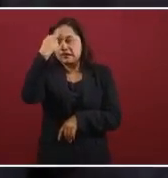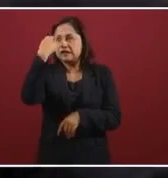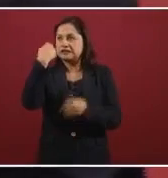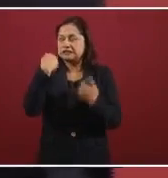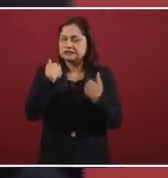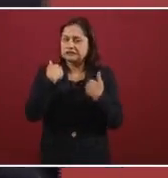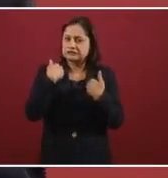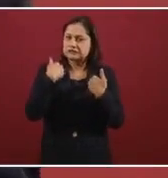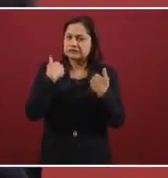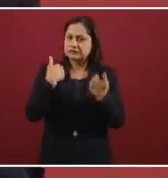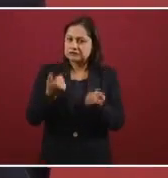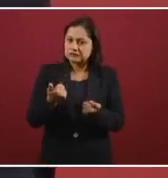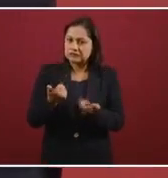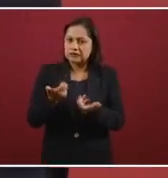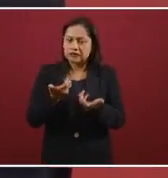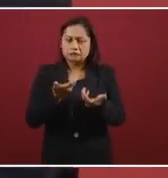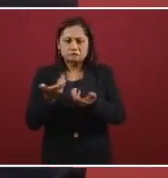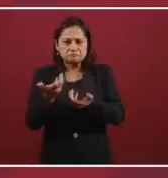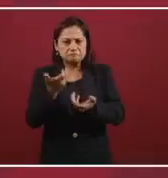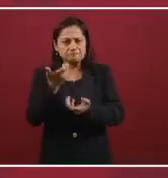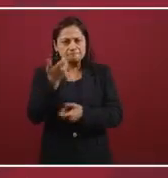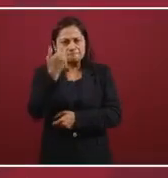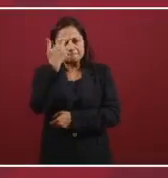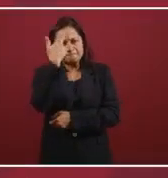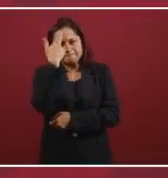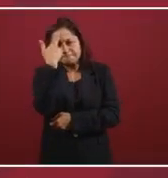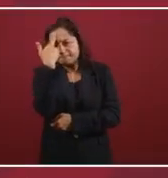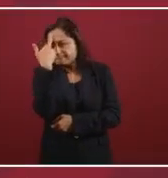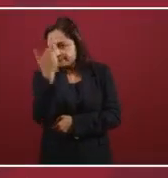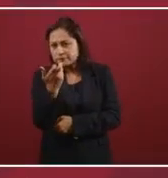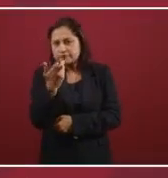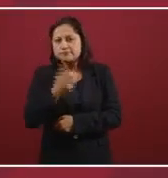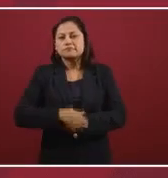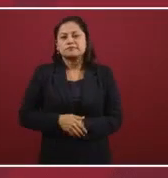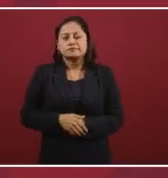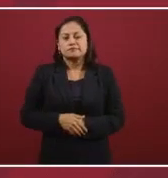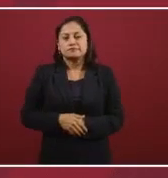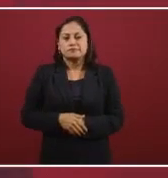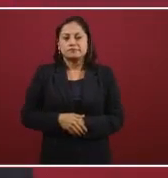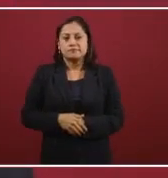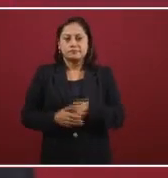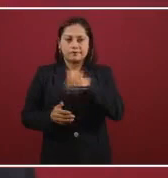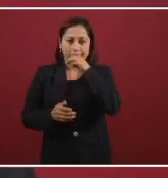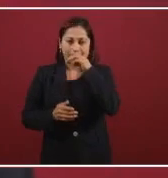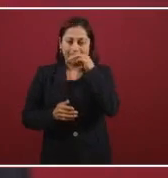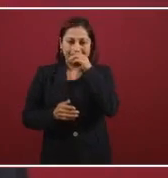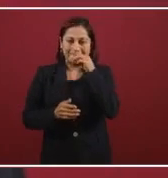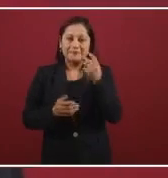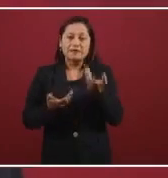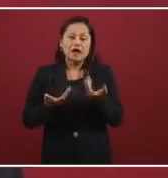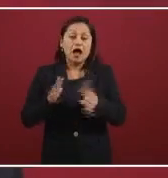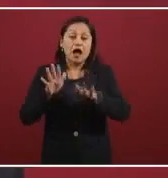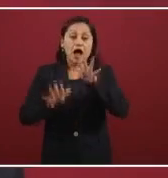juicio. A veces uno dice, no es posible esto, ¿no?